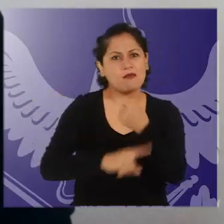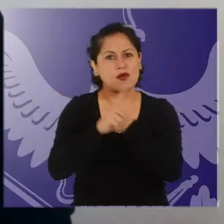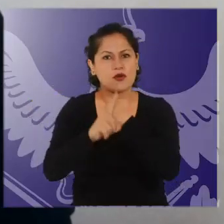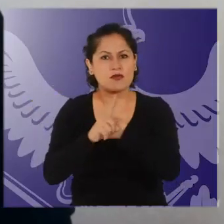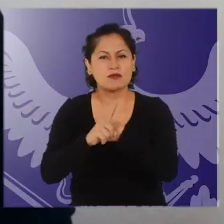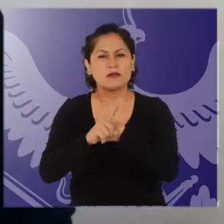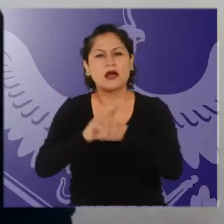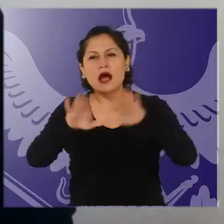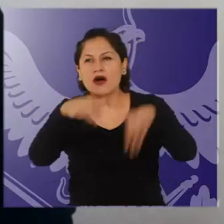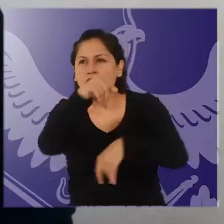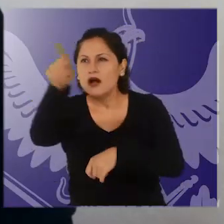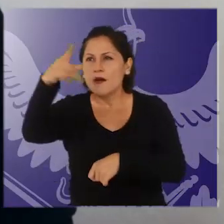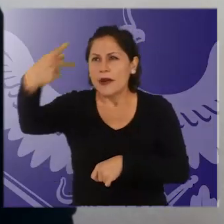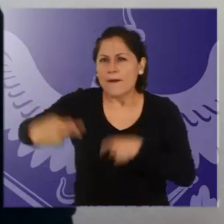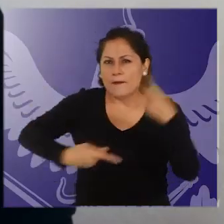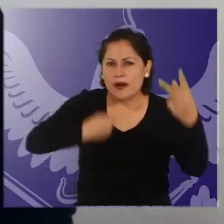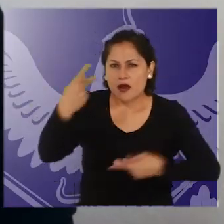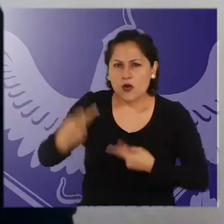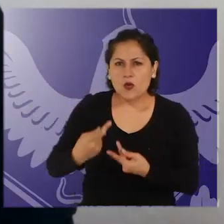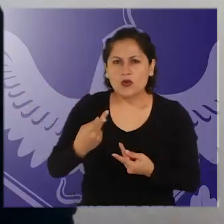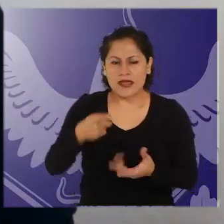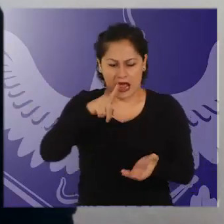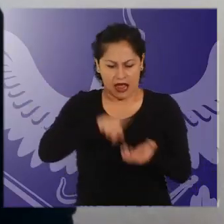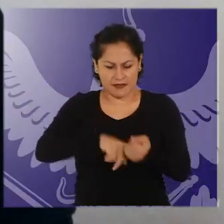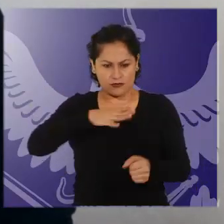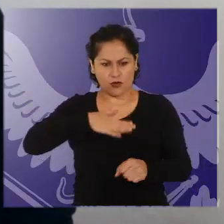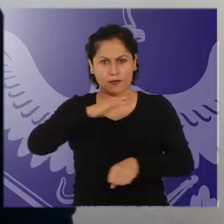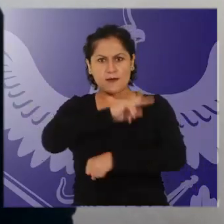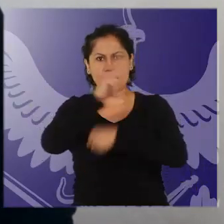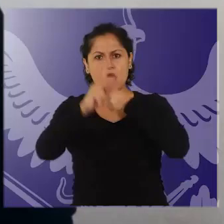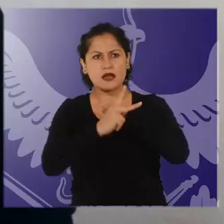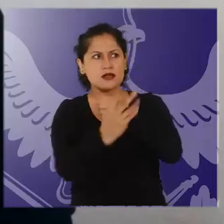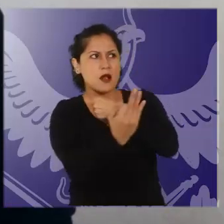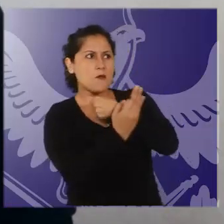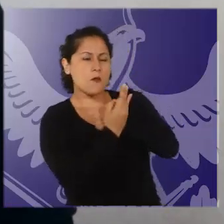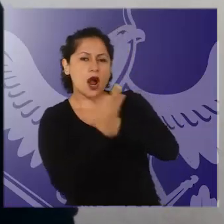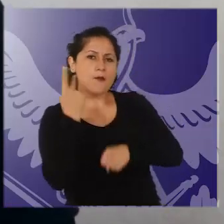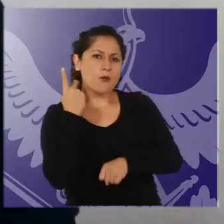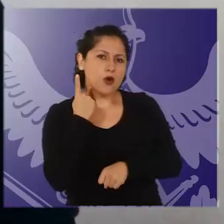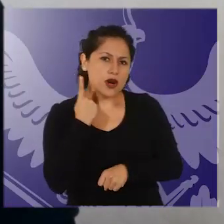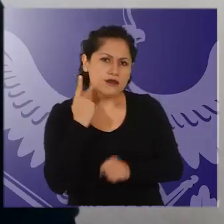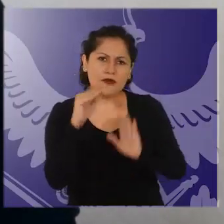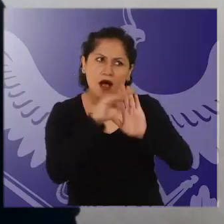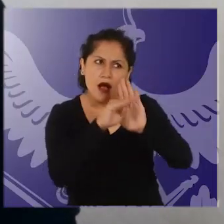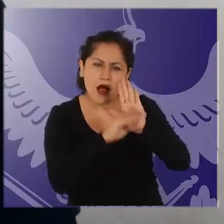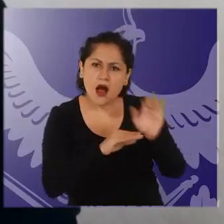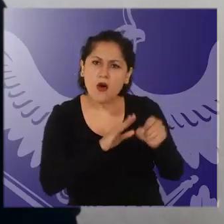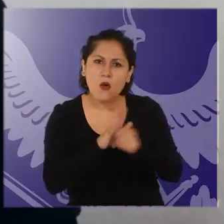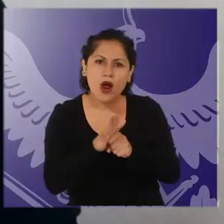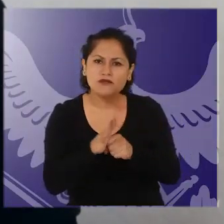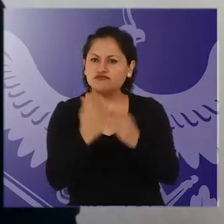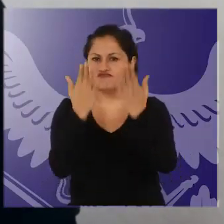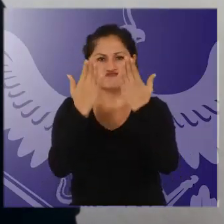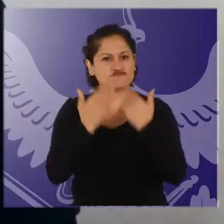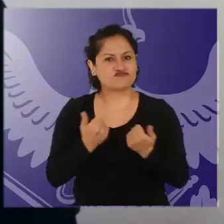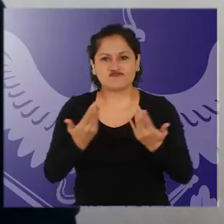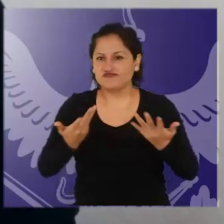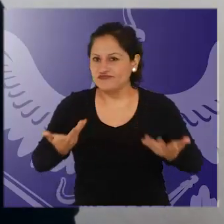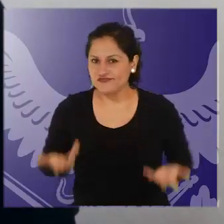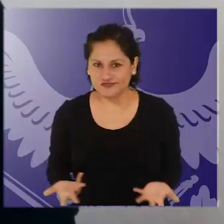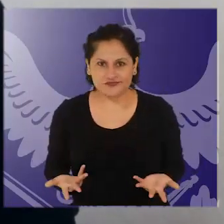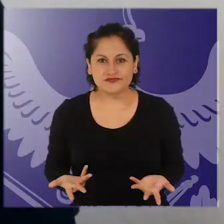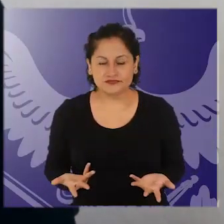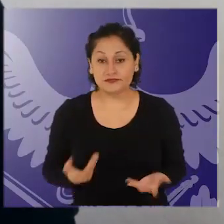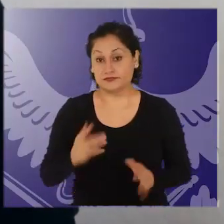preguntan qué políticas públicas tiene mi país para protegernos a nosotras, no tenemos ninguna. Para comenzar, la